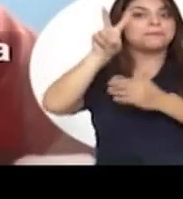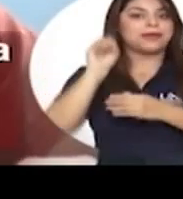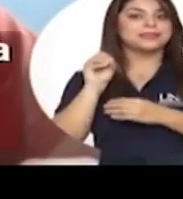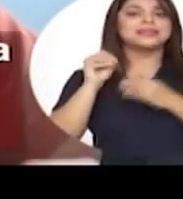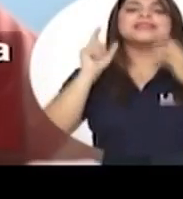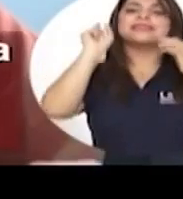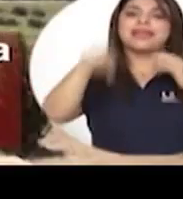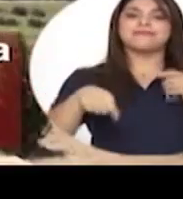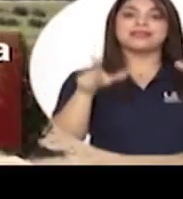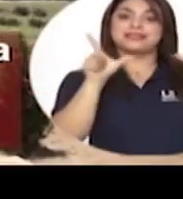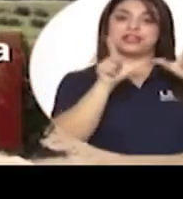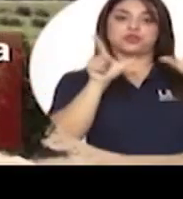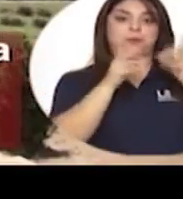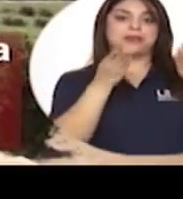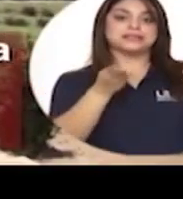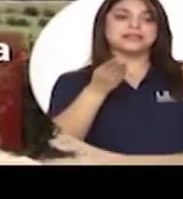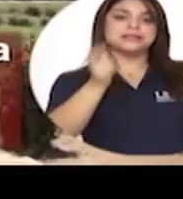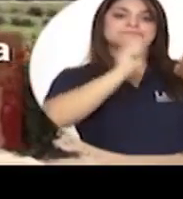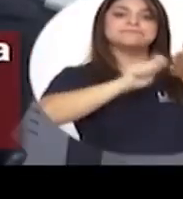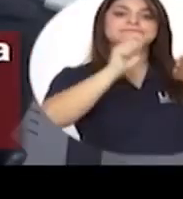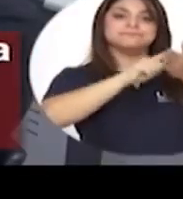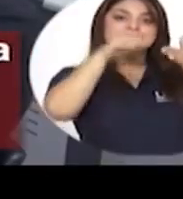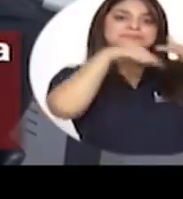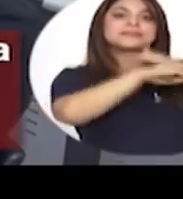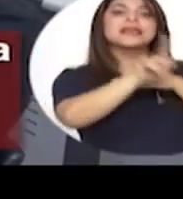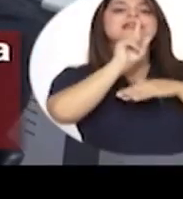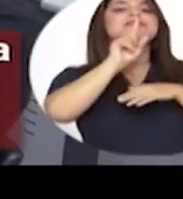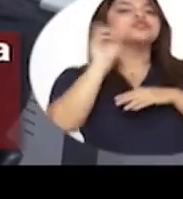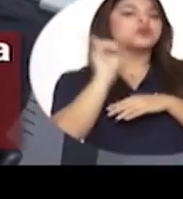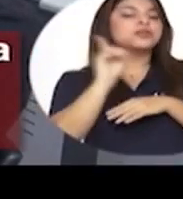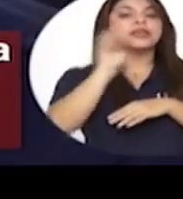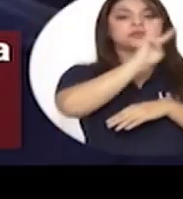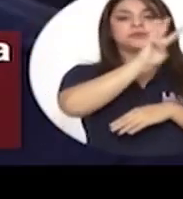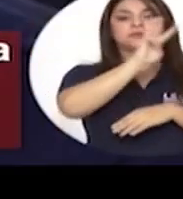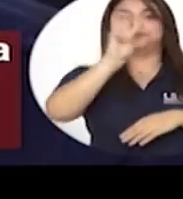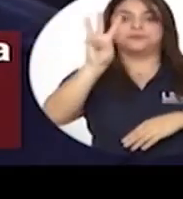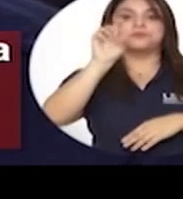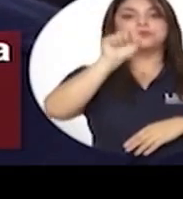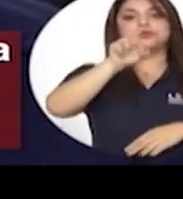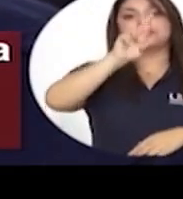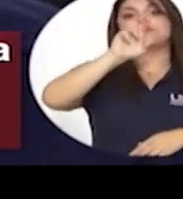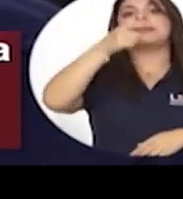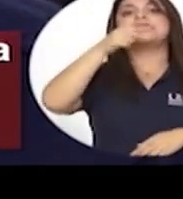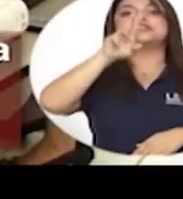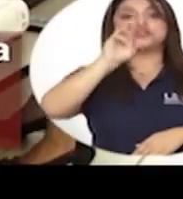2020, debes registrar tu título de bachiller en educación media vía web en la página